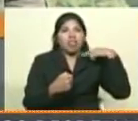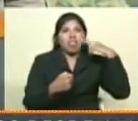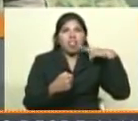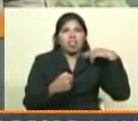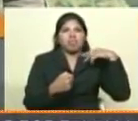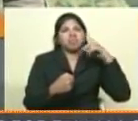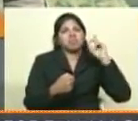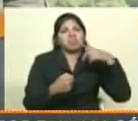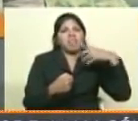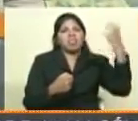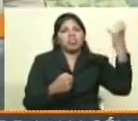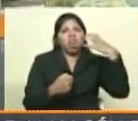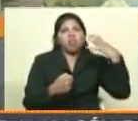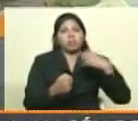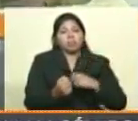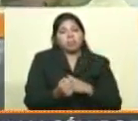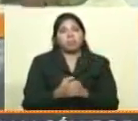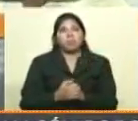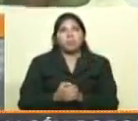Bueno, ¿cuántos son?